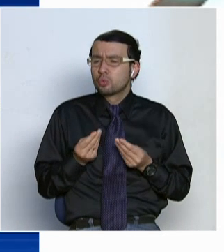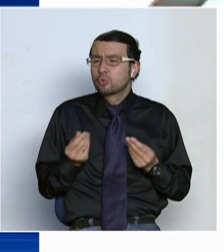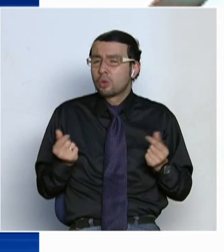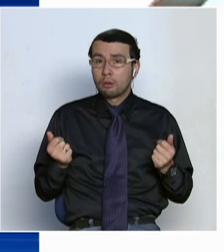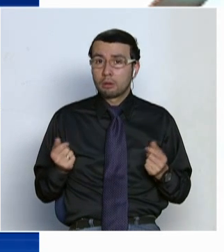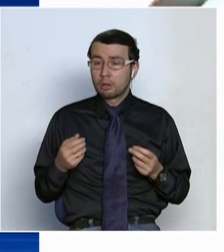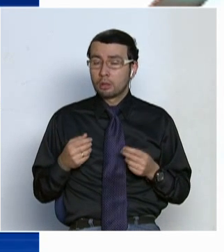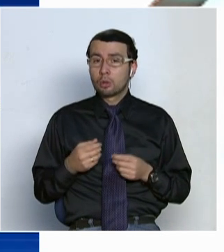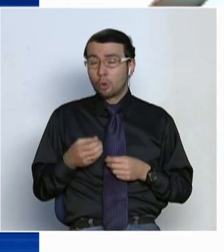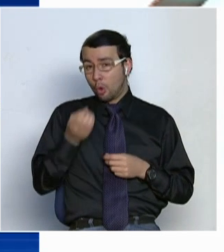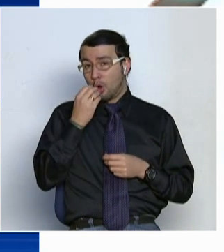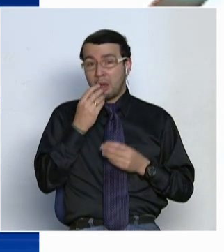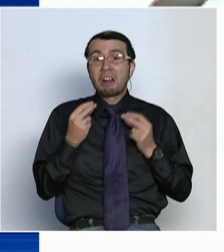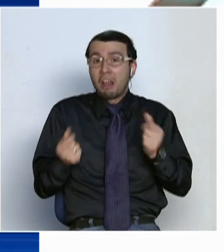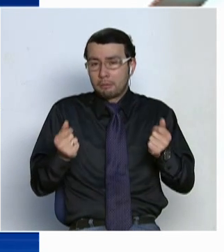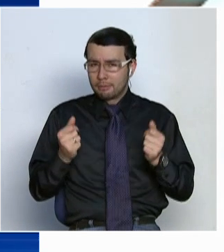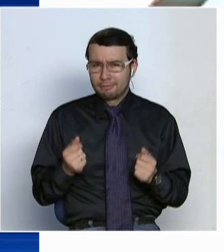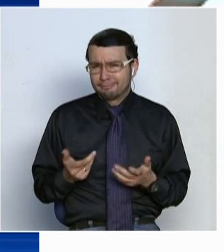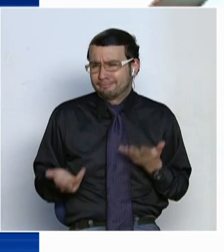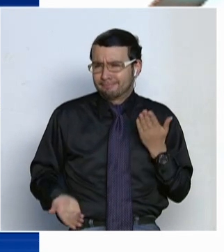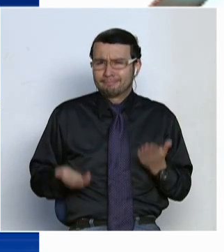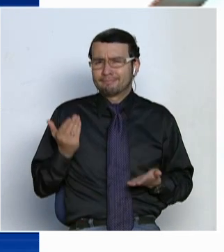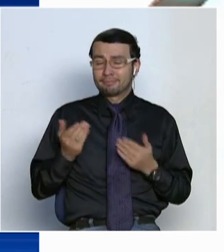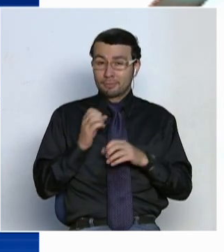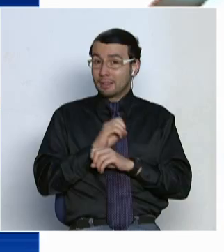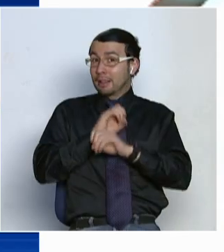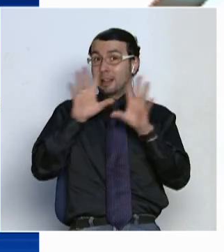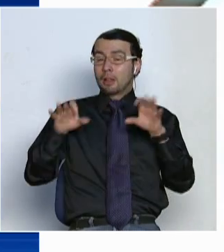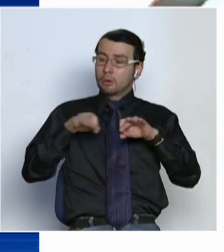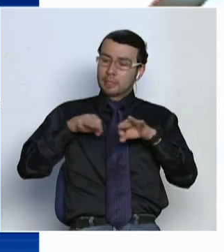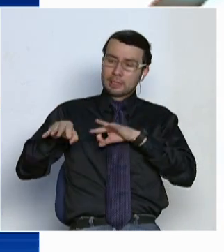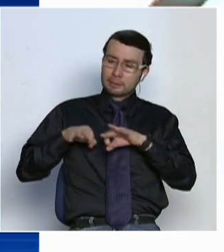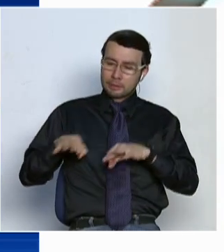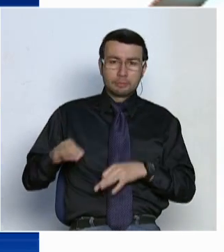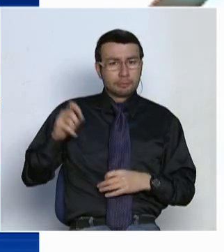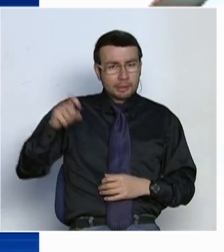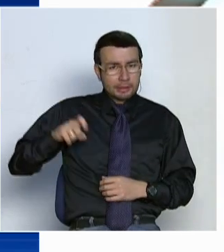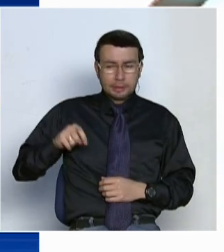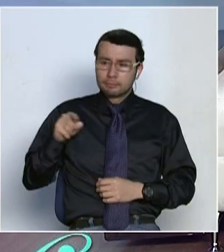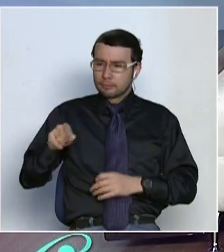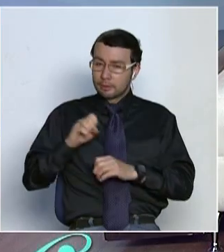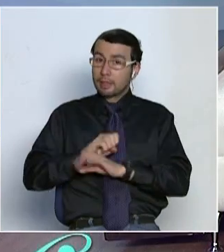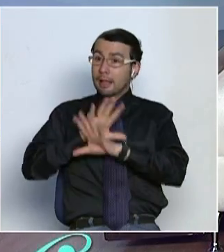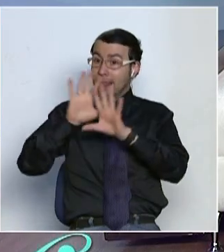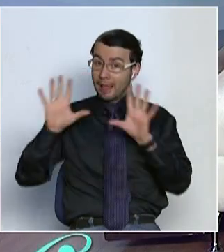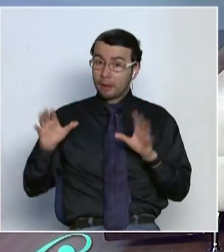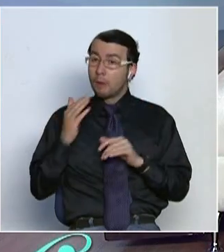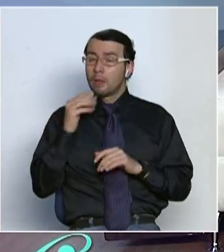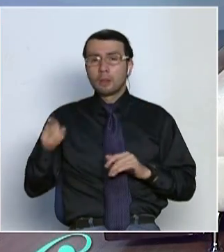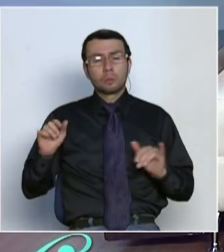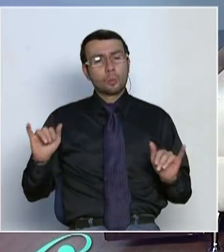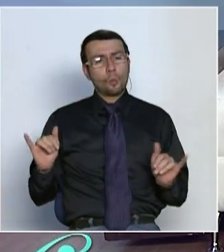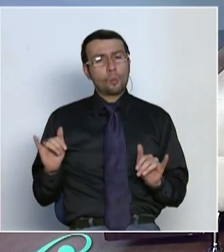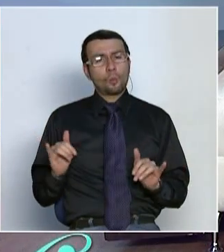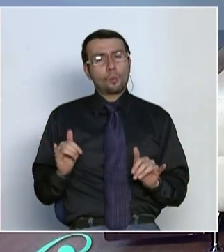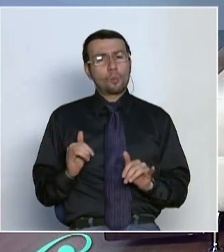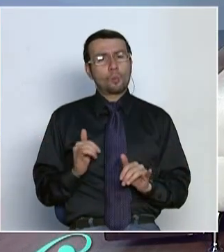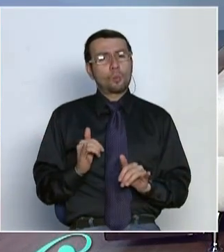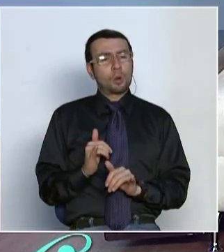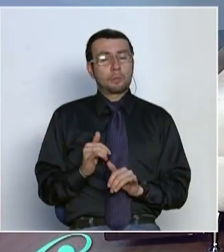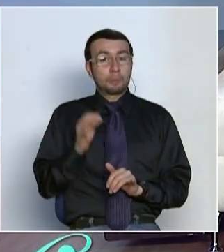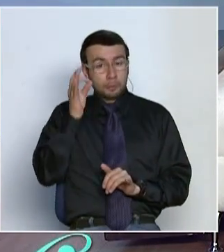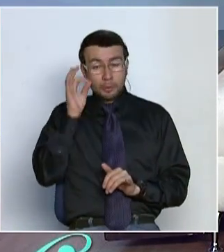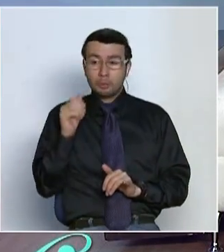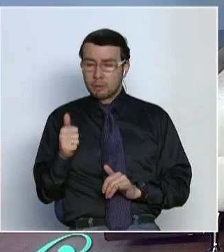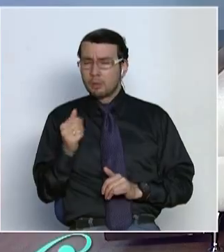Pues no es una asesoría clara en la nutrición que ella necesita. Porque si ella llega a bajar de peso, si ella se hace